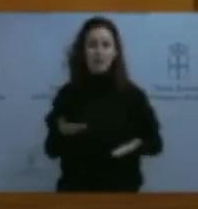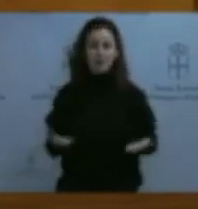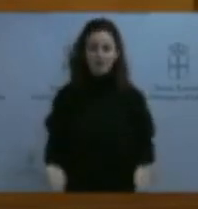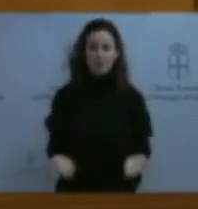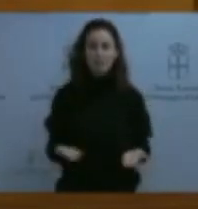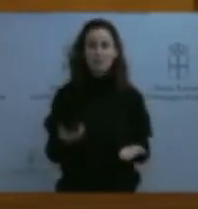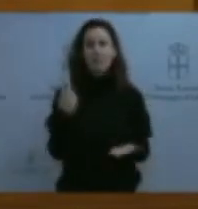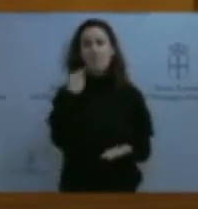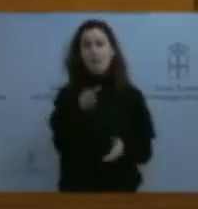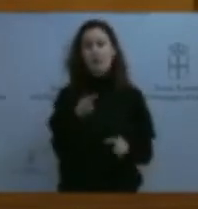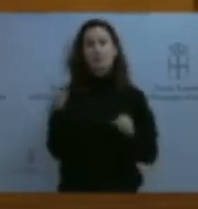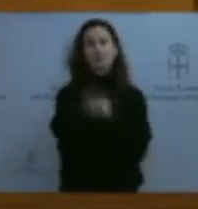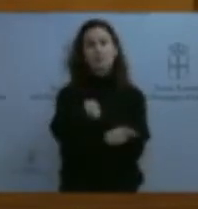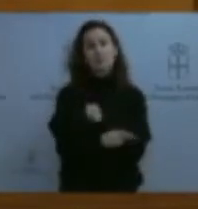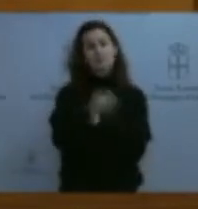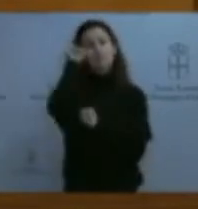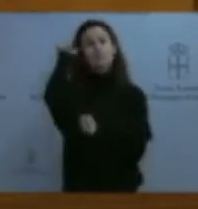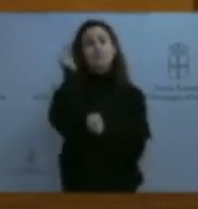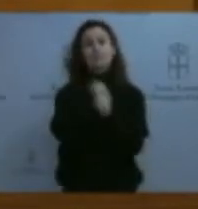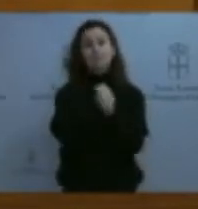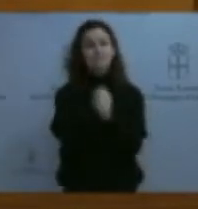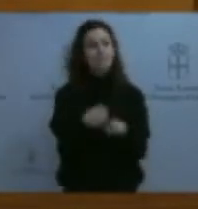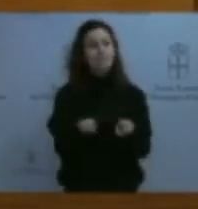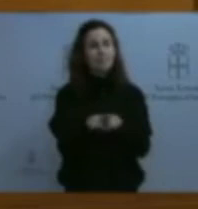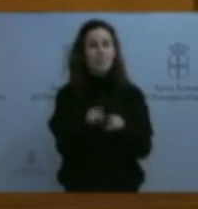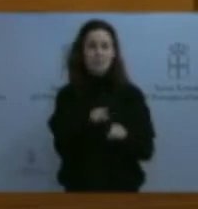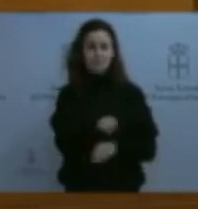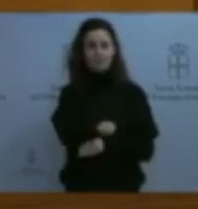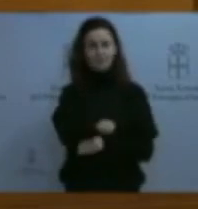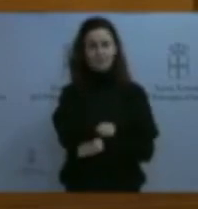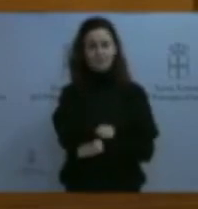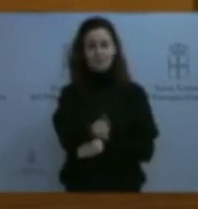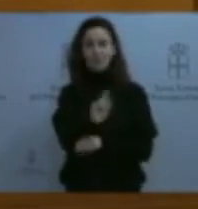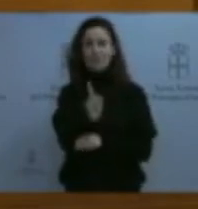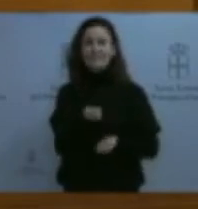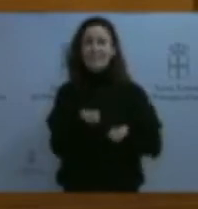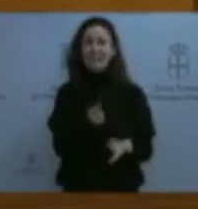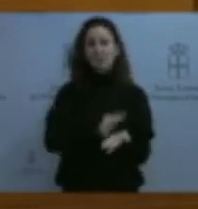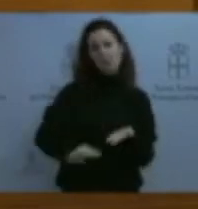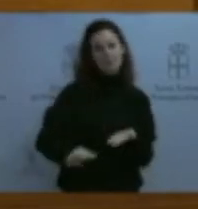ver la prevención de riesgos laborales como una inversión y no como un coste.